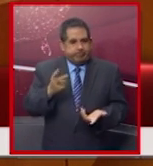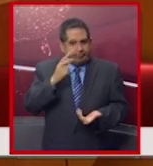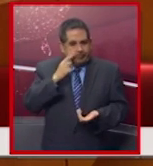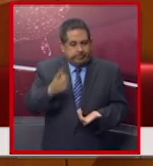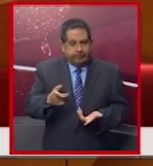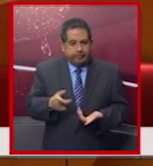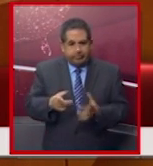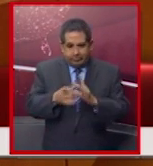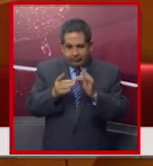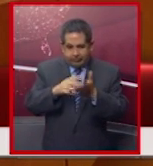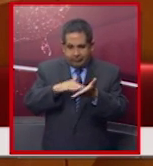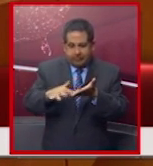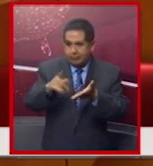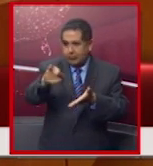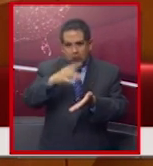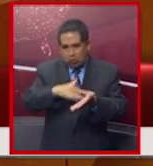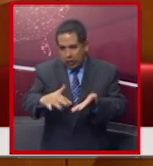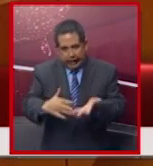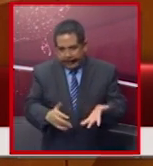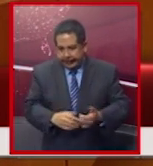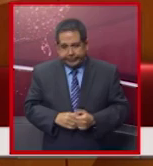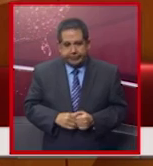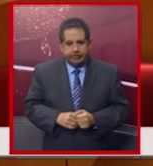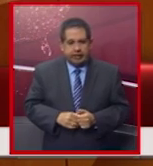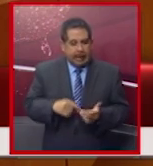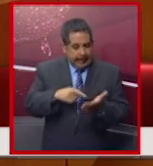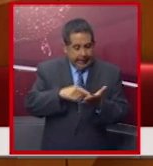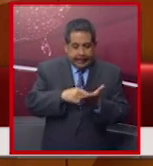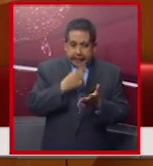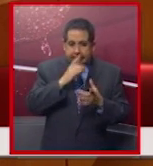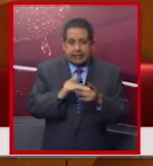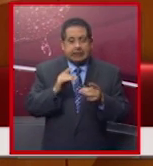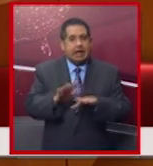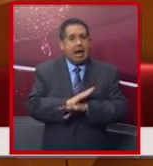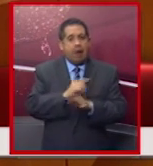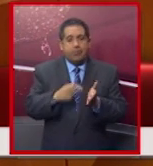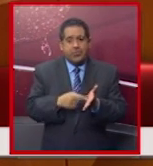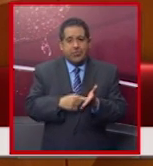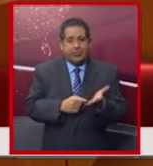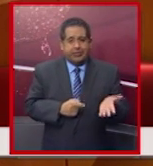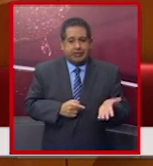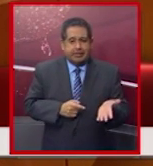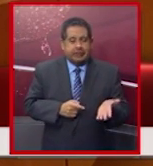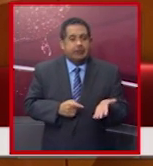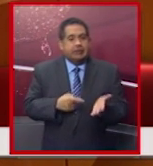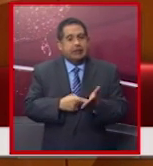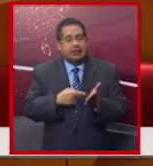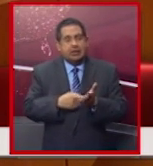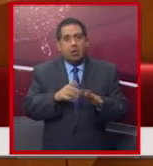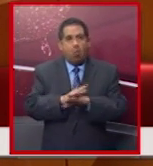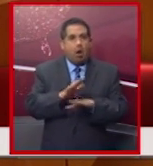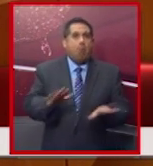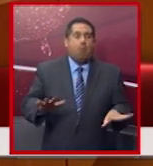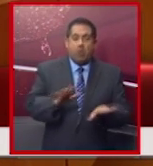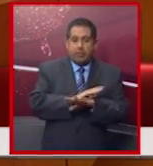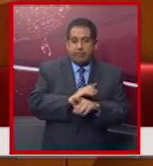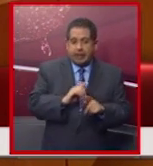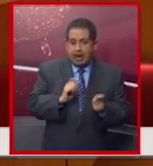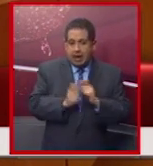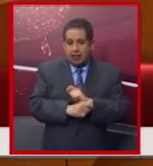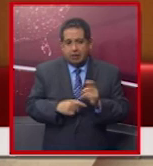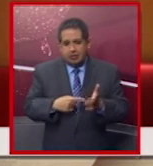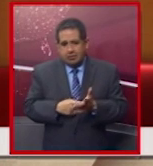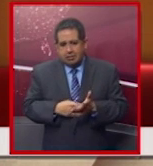que leerla porque no leen, ¿verdad? Y aquí viene el cambio de lo que se modifica